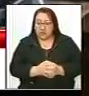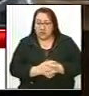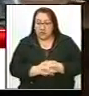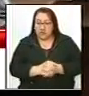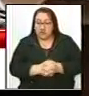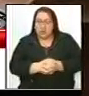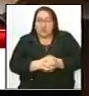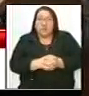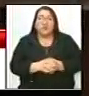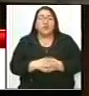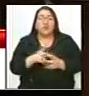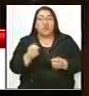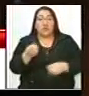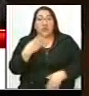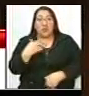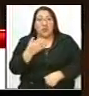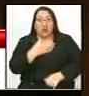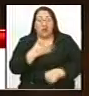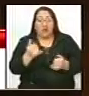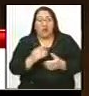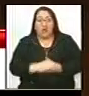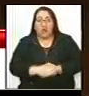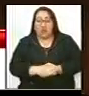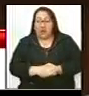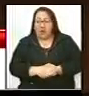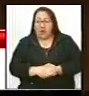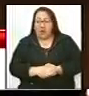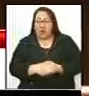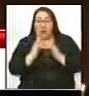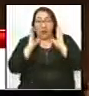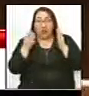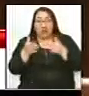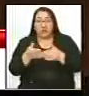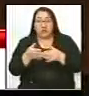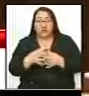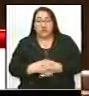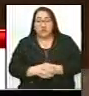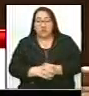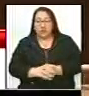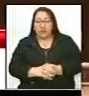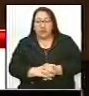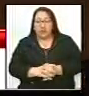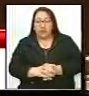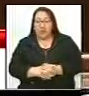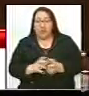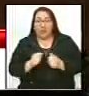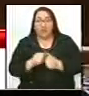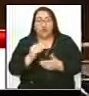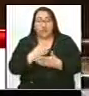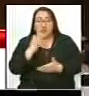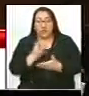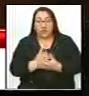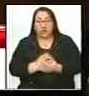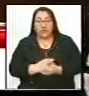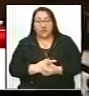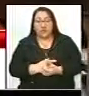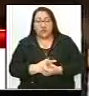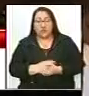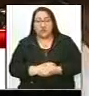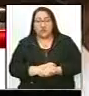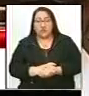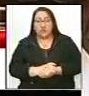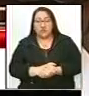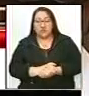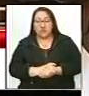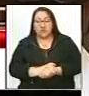De hecho, lo que ustedes nos han narrado hoy día nos centra más la problemática. Yo